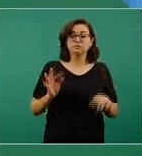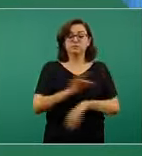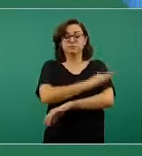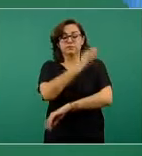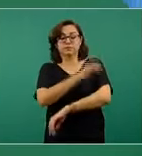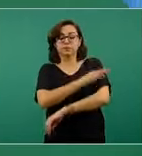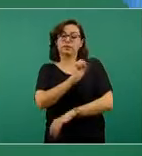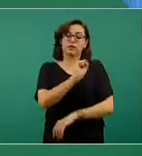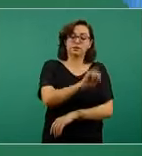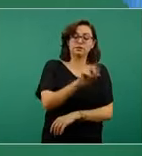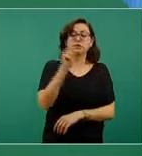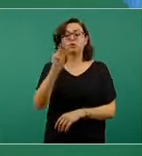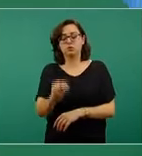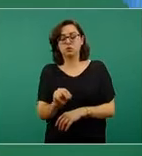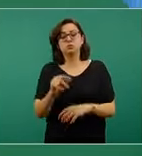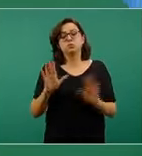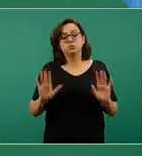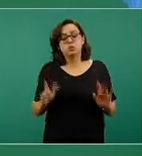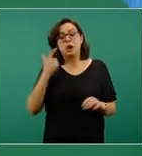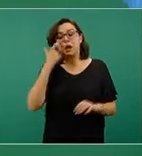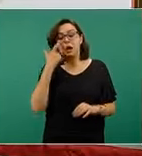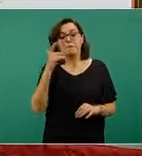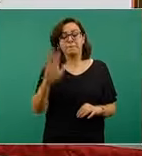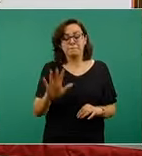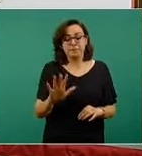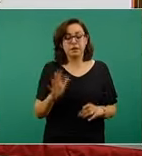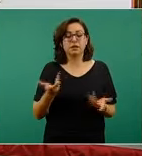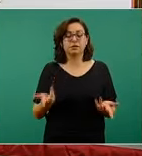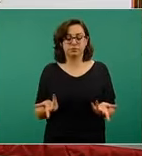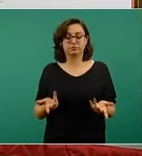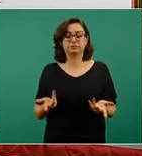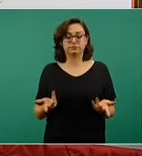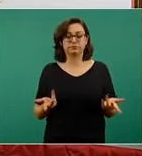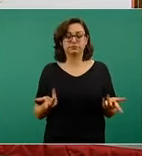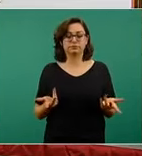vacunadas en el momento en que corresponde a personal de salud